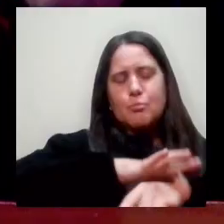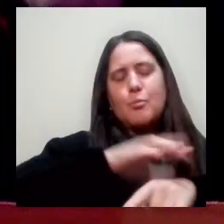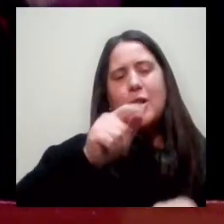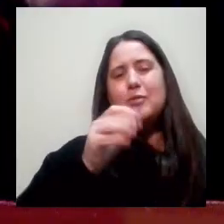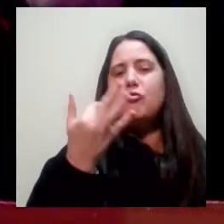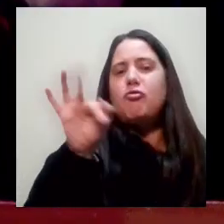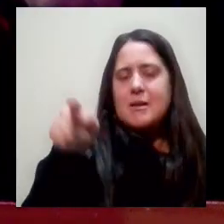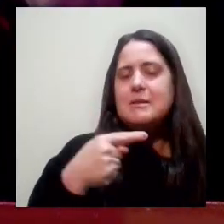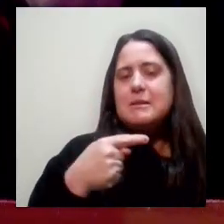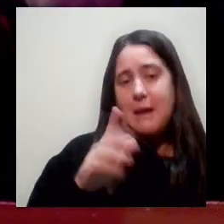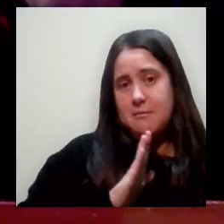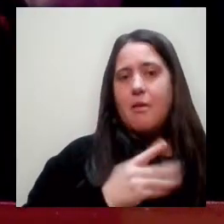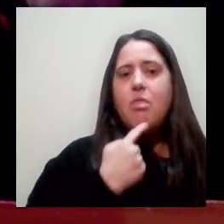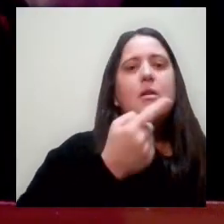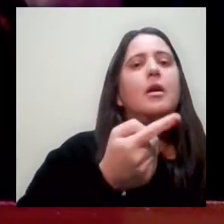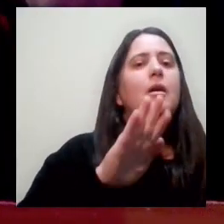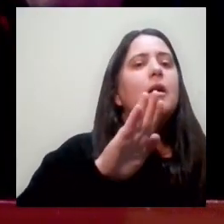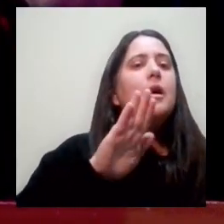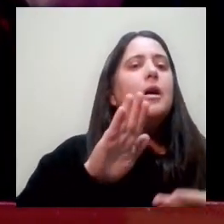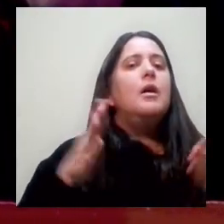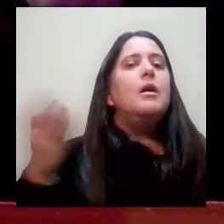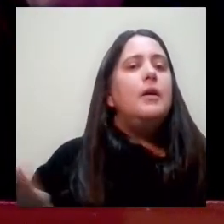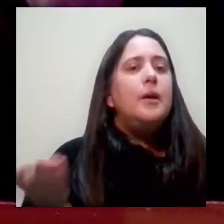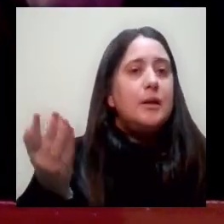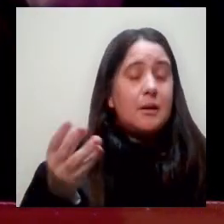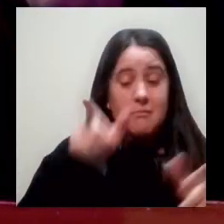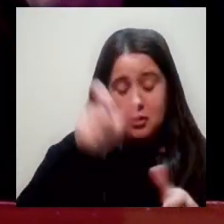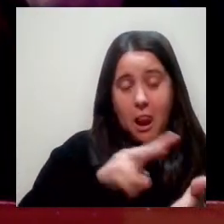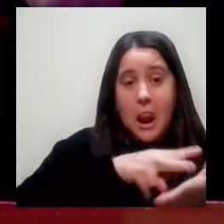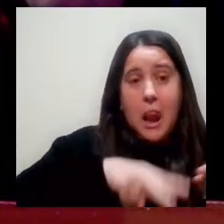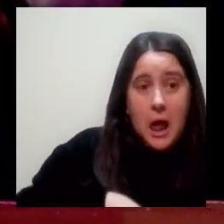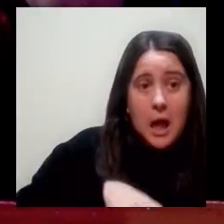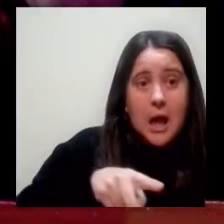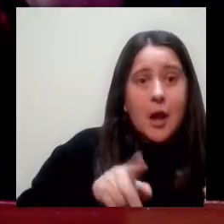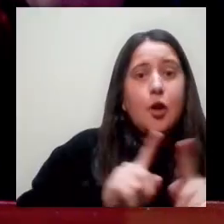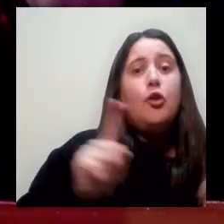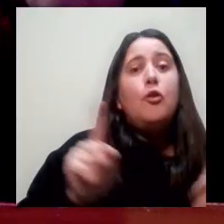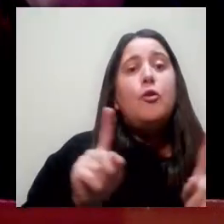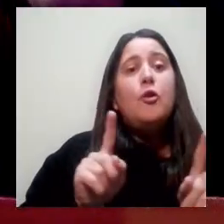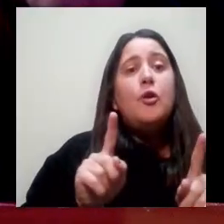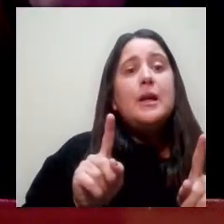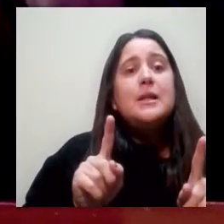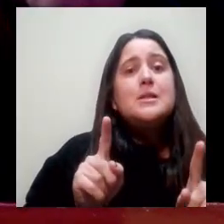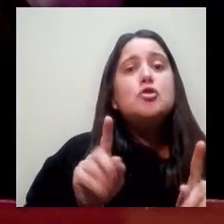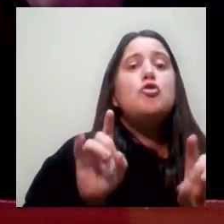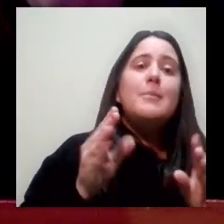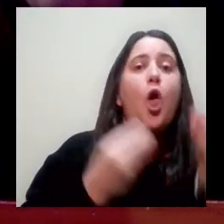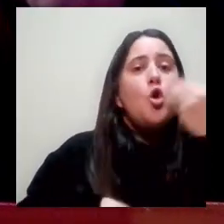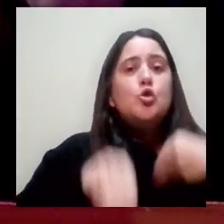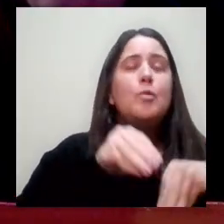hace referencia a que quien lee no es un consumidor pasivo.